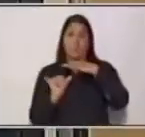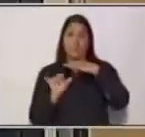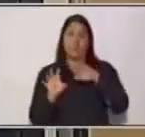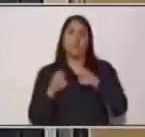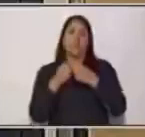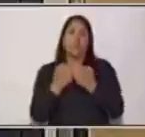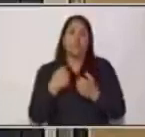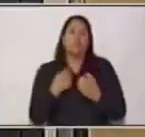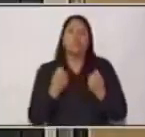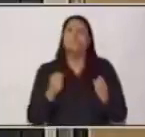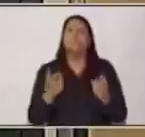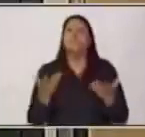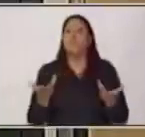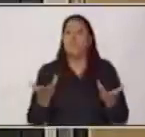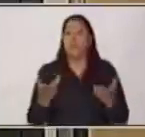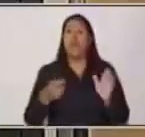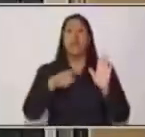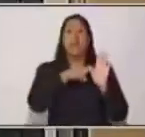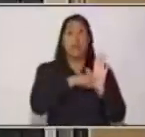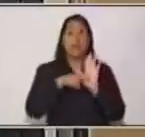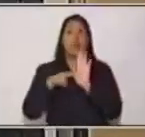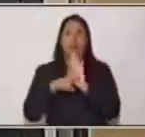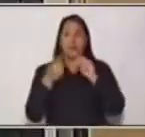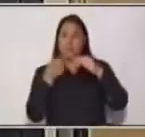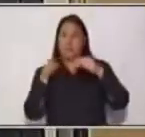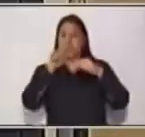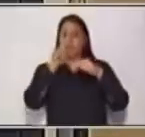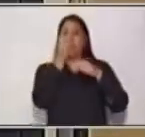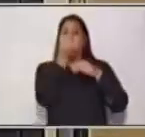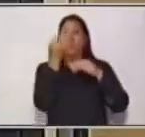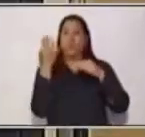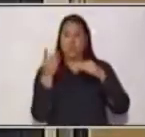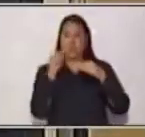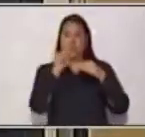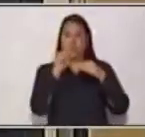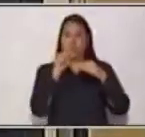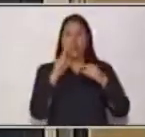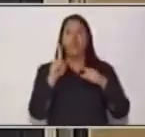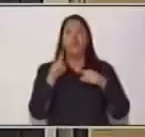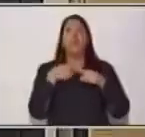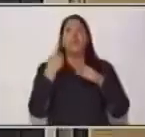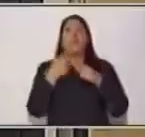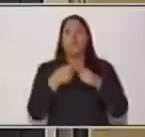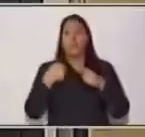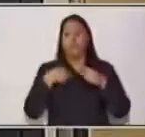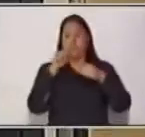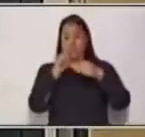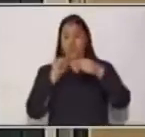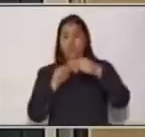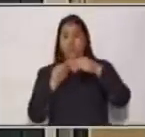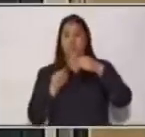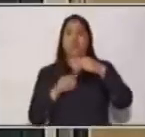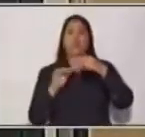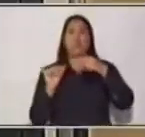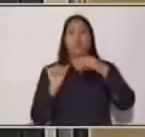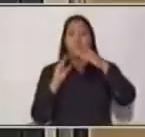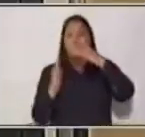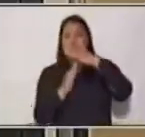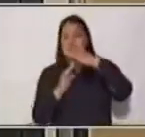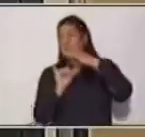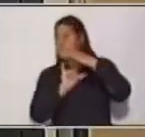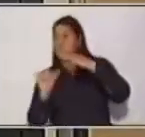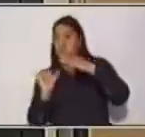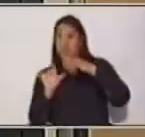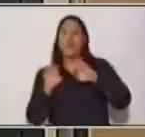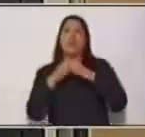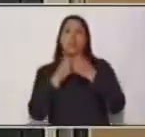es restando sus exponentes. Cuando divido potencias de igual base, copio la base y resto exponentes.